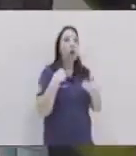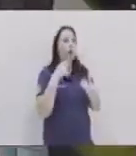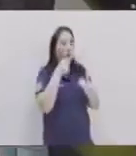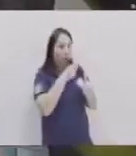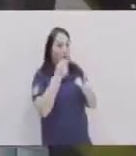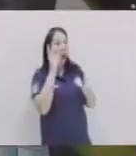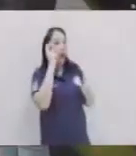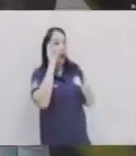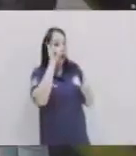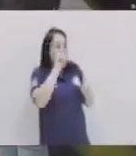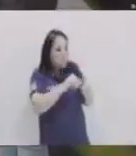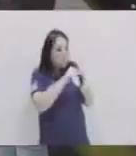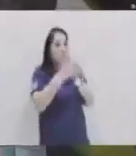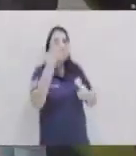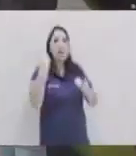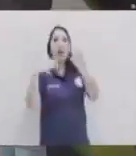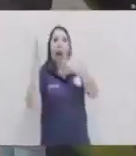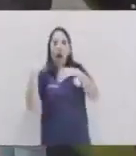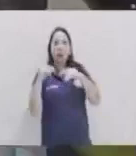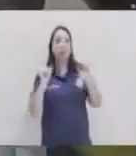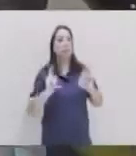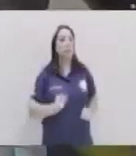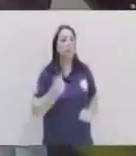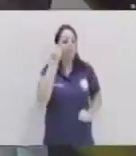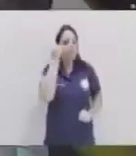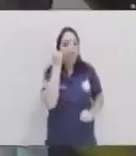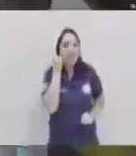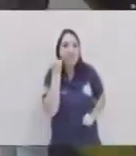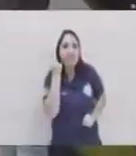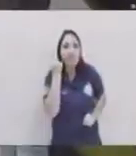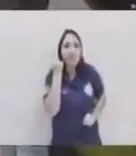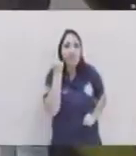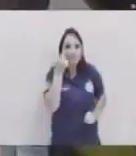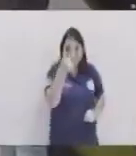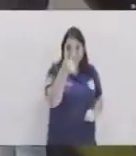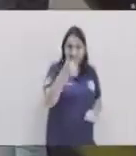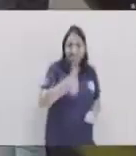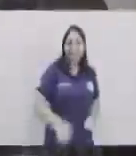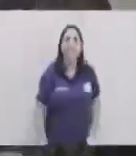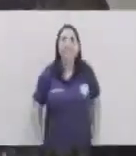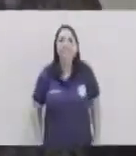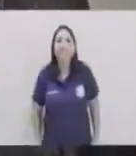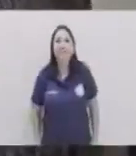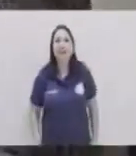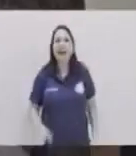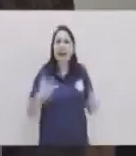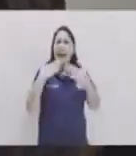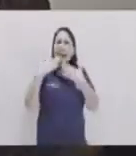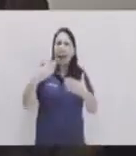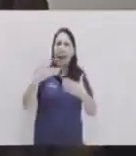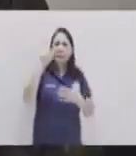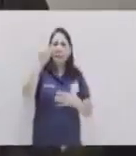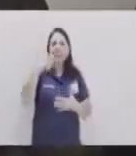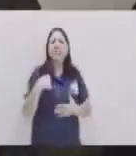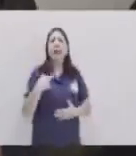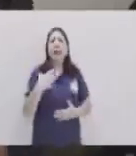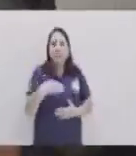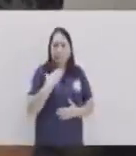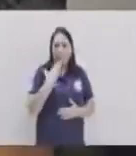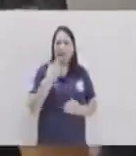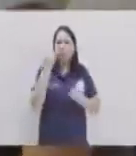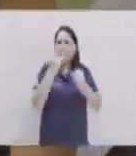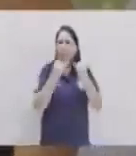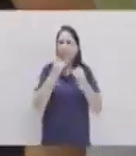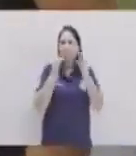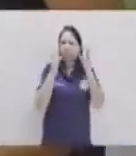sino entender por qué es que ellos escribían así. Perfecto, excelente, muchísimas gracias, profe. Ya para finalizar, yo le